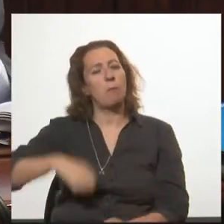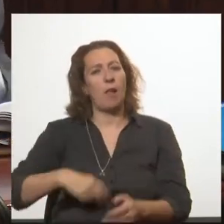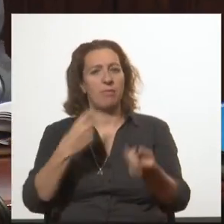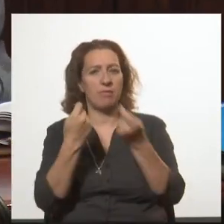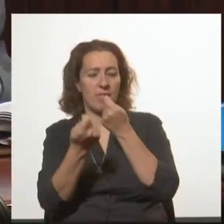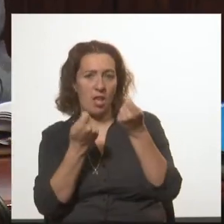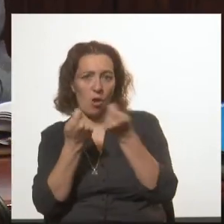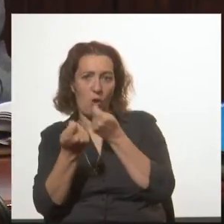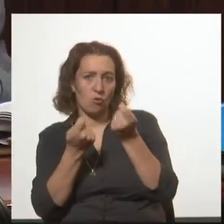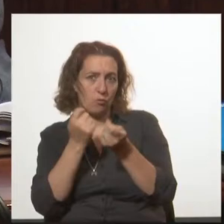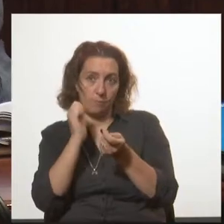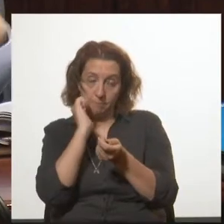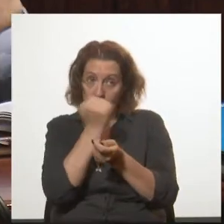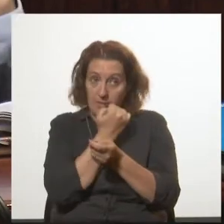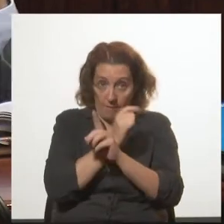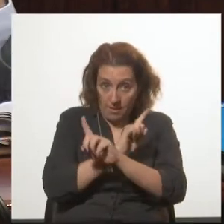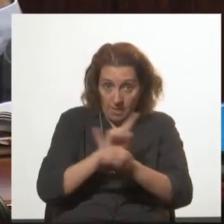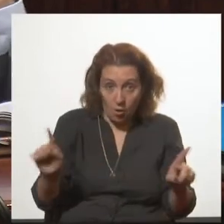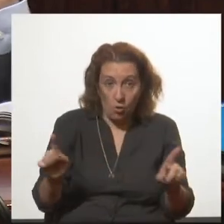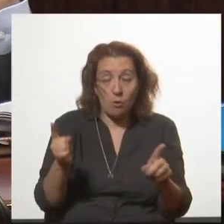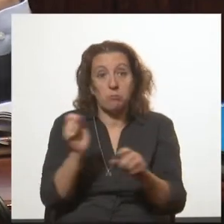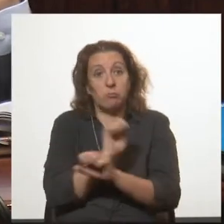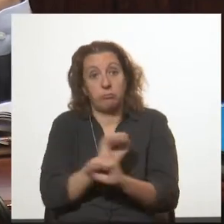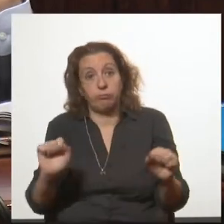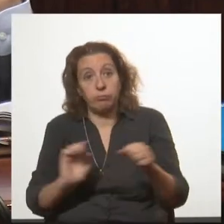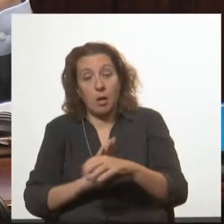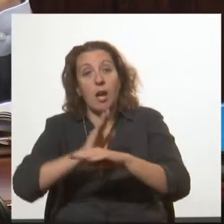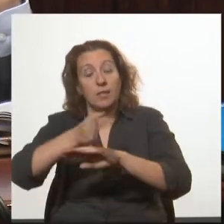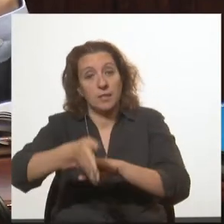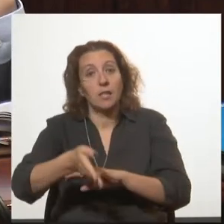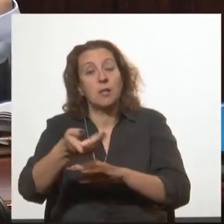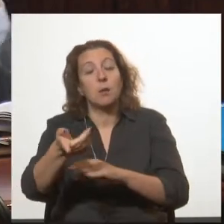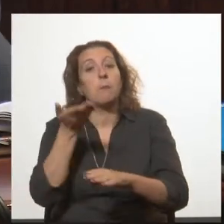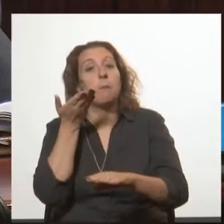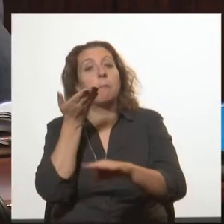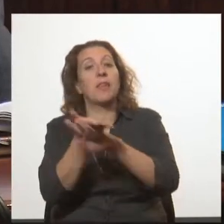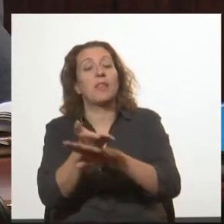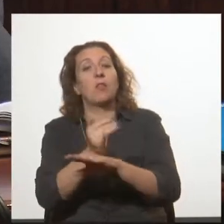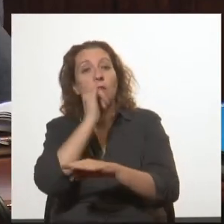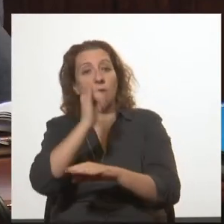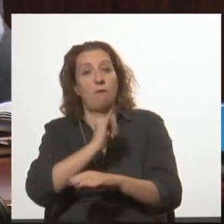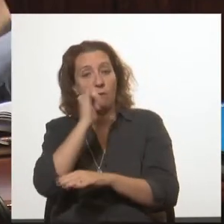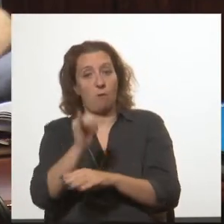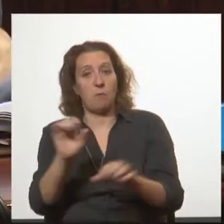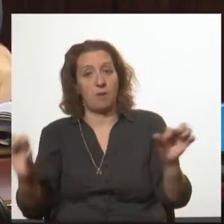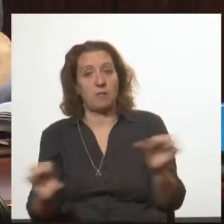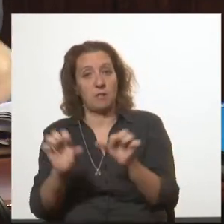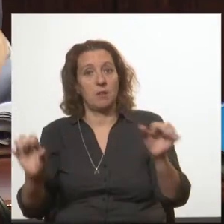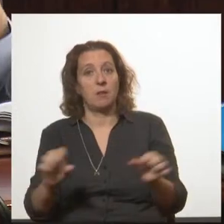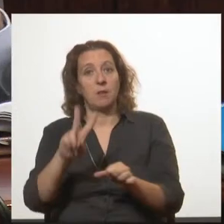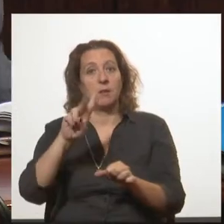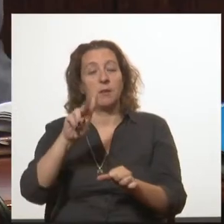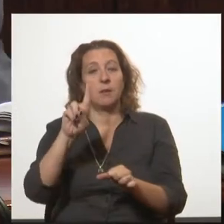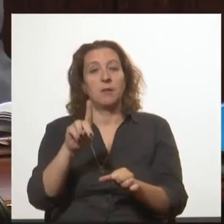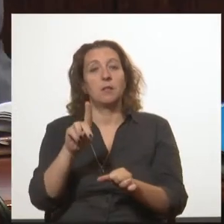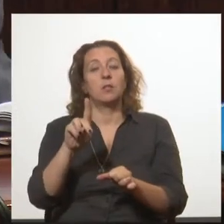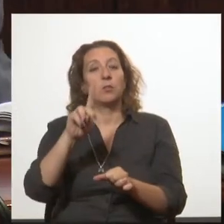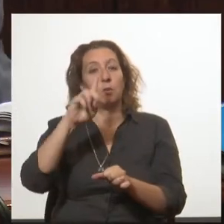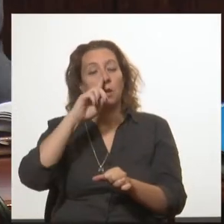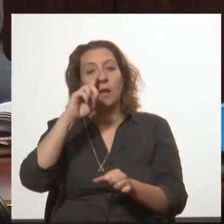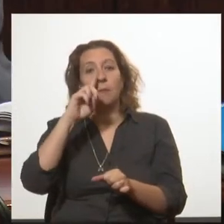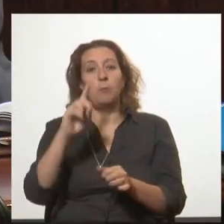reservada y pudimos acceder a ellos mediante un pedido de informes que realizamos el 21 de junio de este año